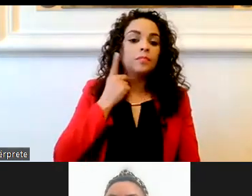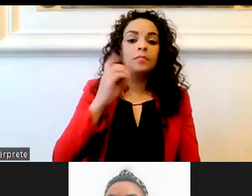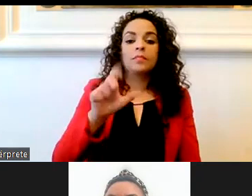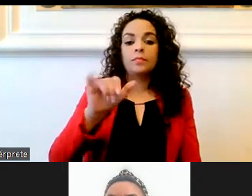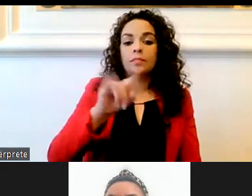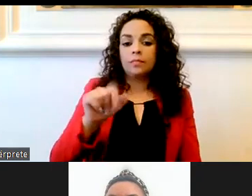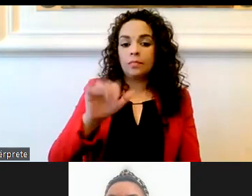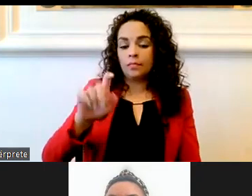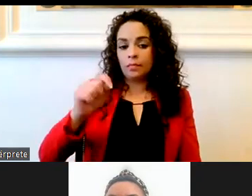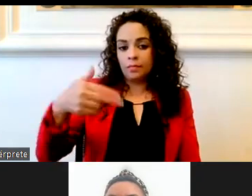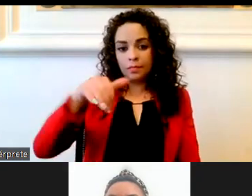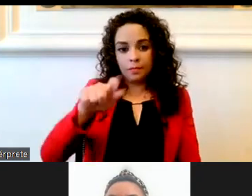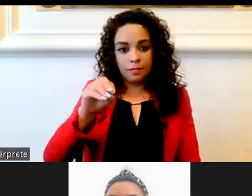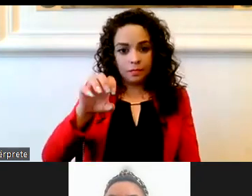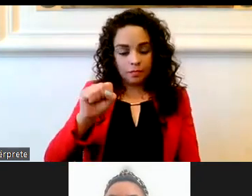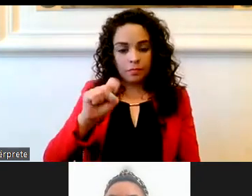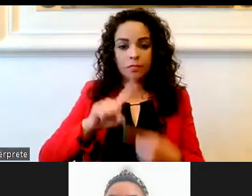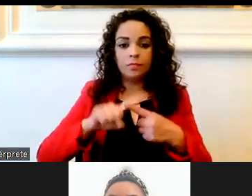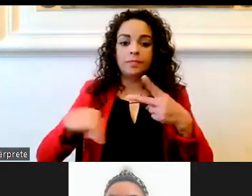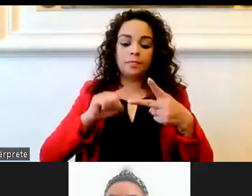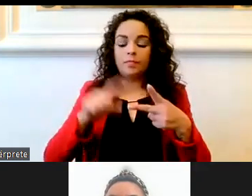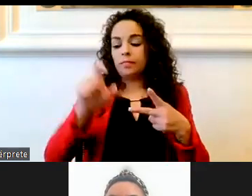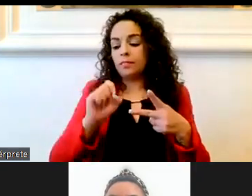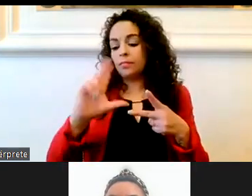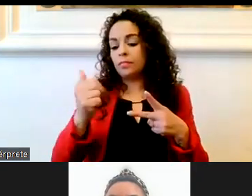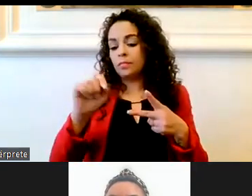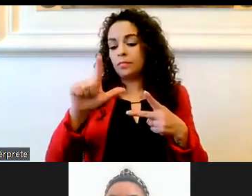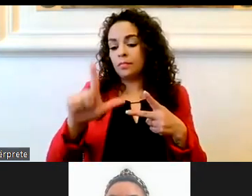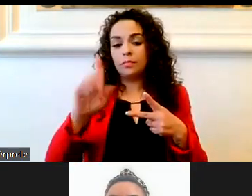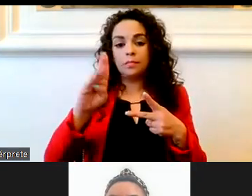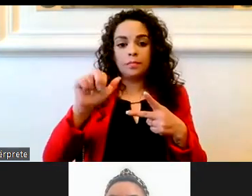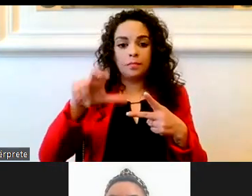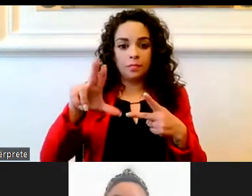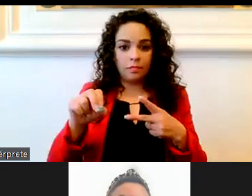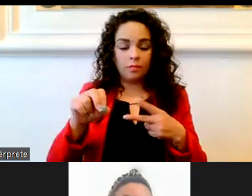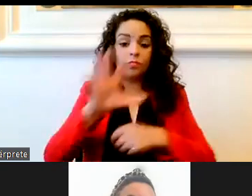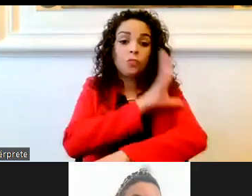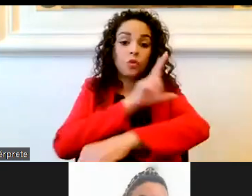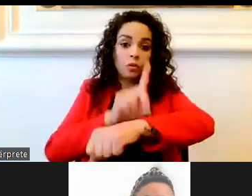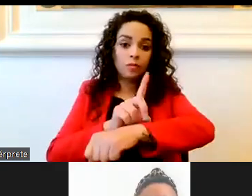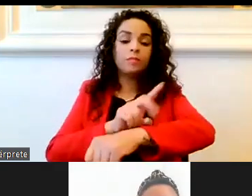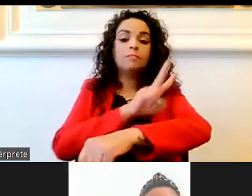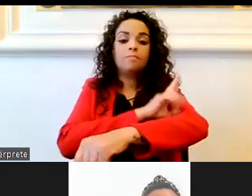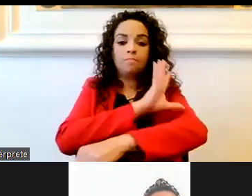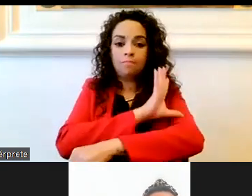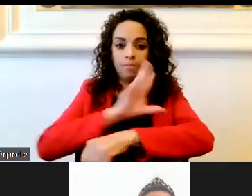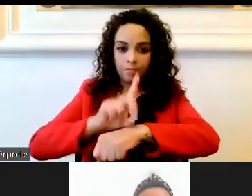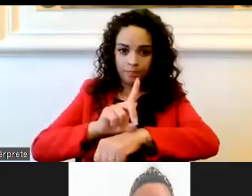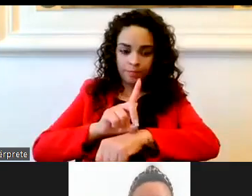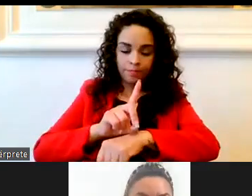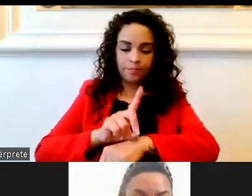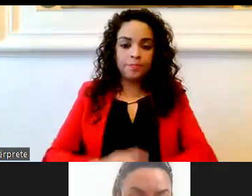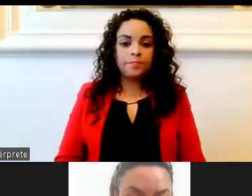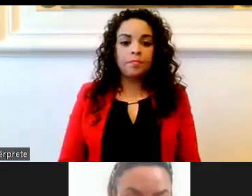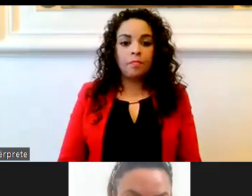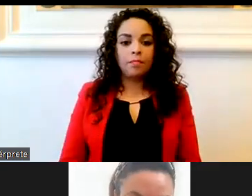y Xochitl Bravo Espinosa, coordinadora y vicecoordinadora respectivamente. En virtud de lo anterior,